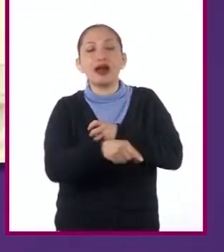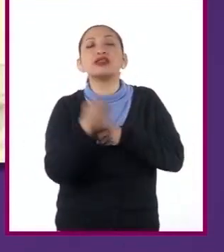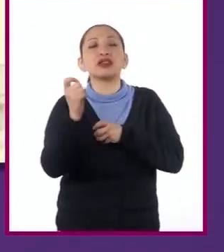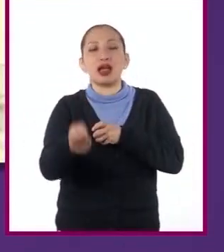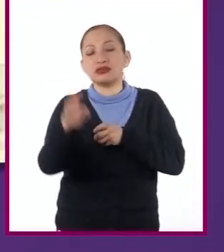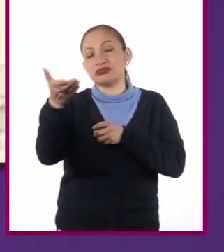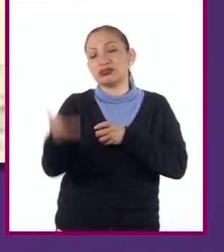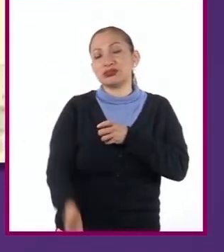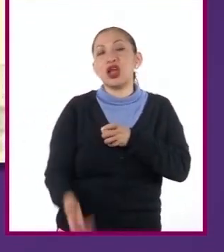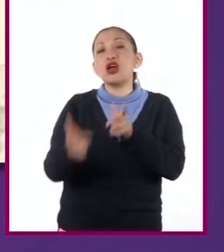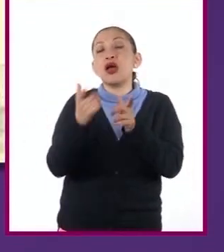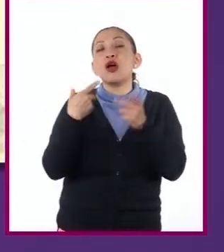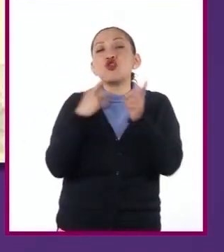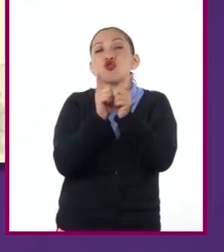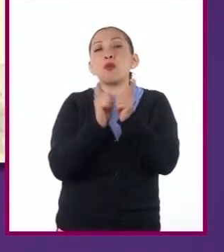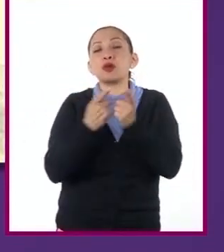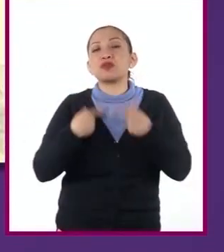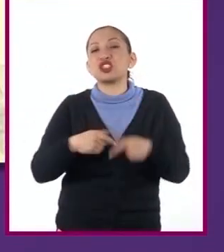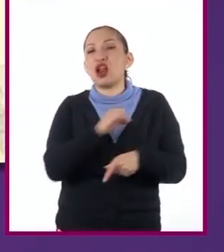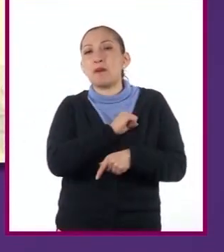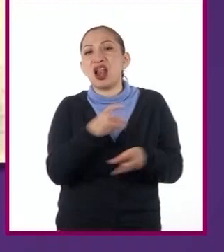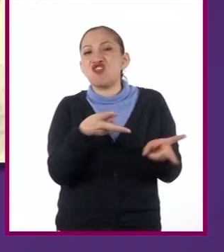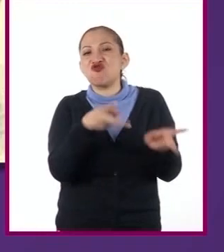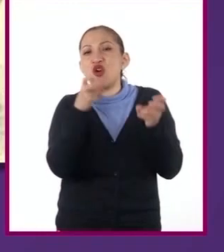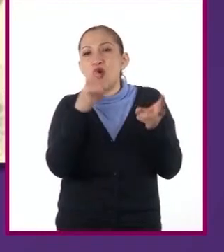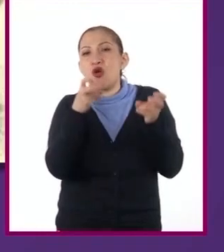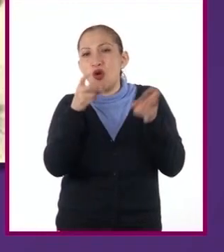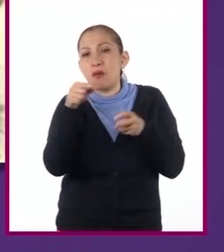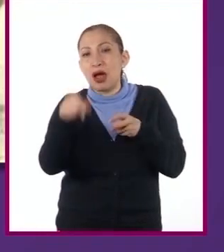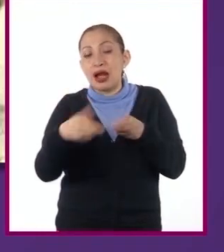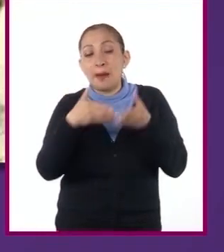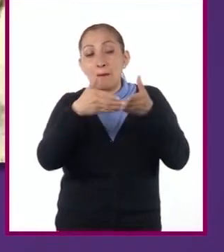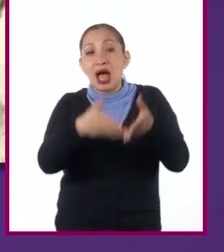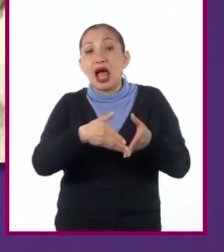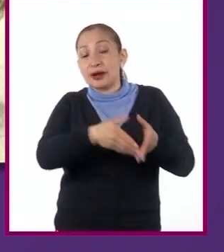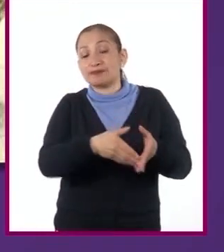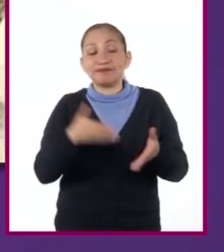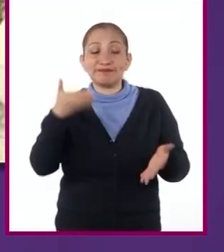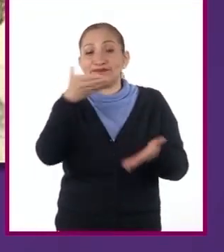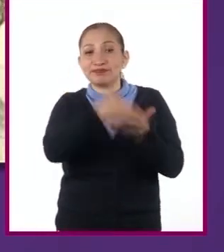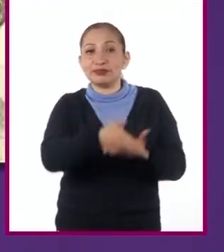sea, bandidos que robaban y asaltaban en el mar.